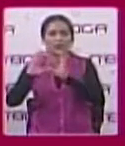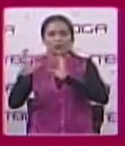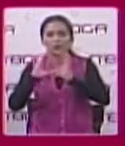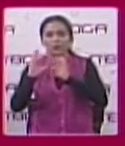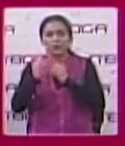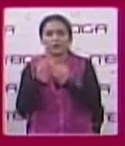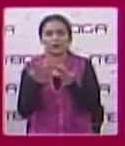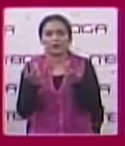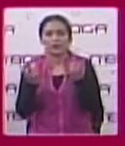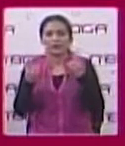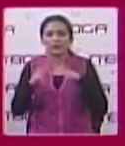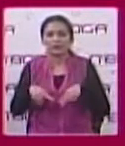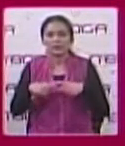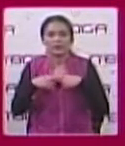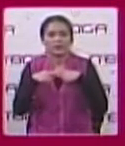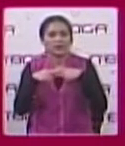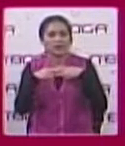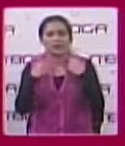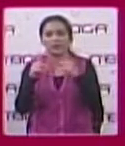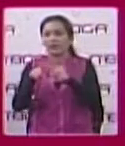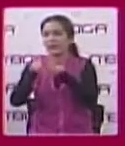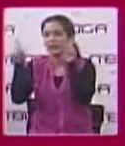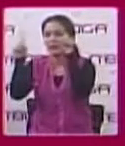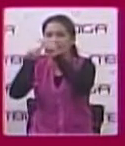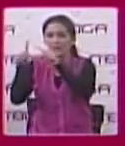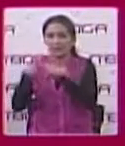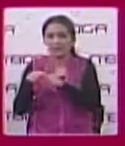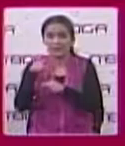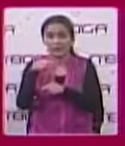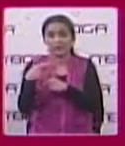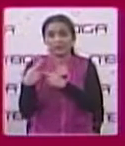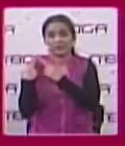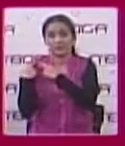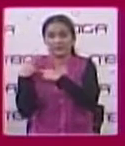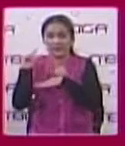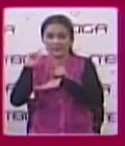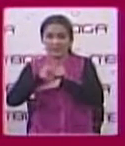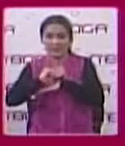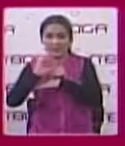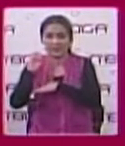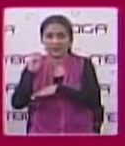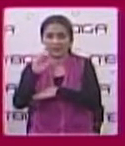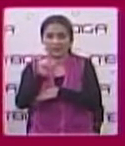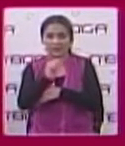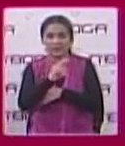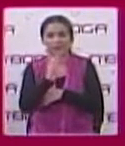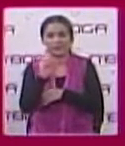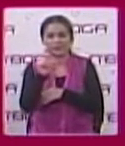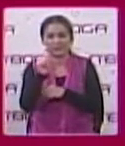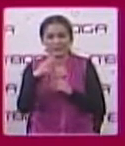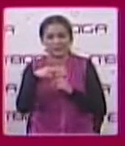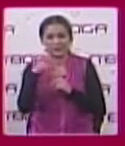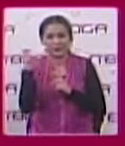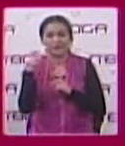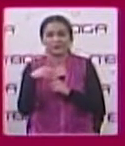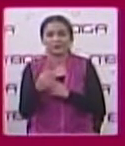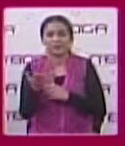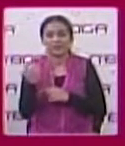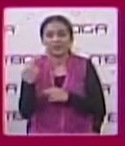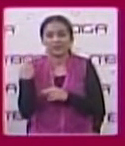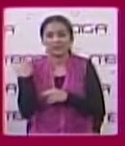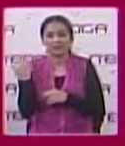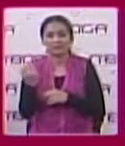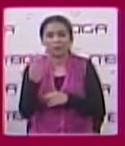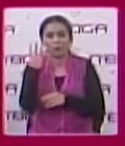iniciativas corporativas de Coca-Cola. Además, fue coordinadora de la Fundación Coca-Cola en Ecuador durante 4 años. A su cargo estuvo la implementación de